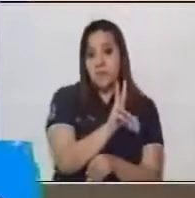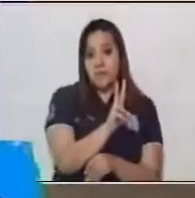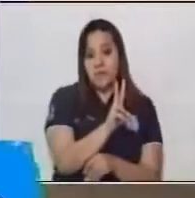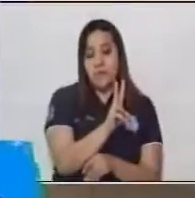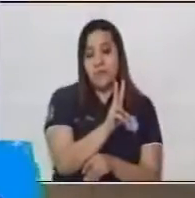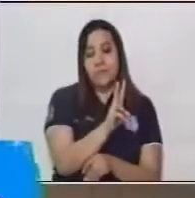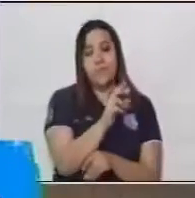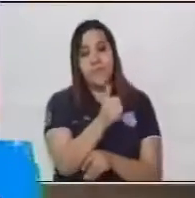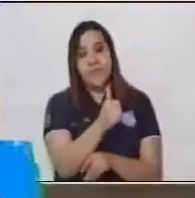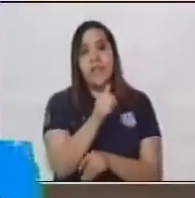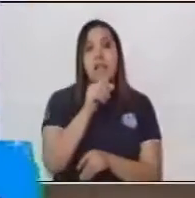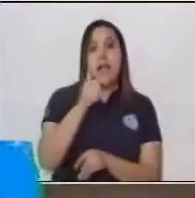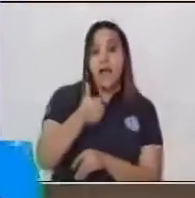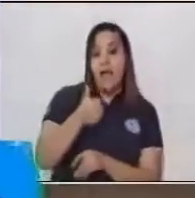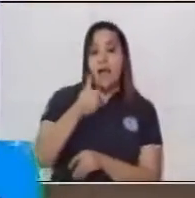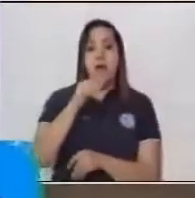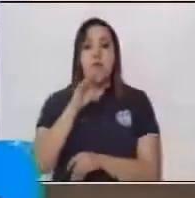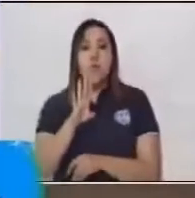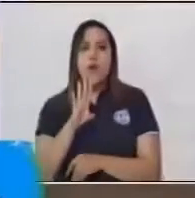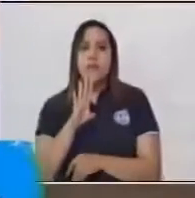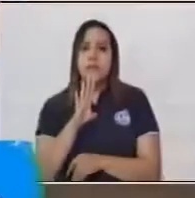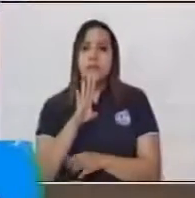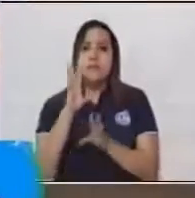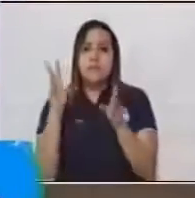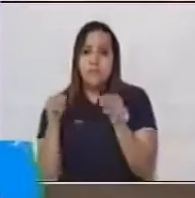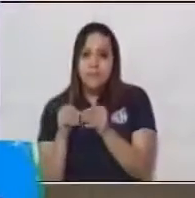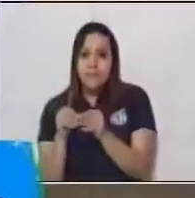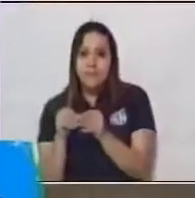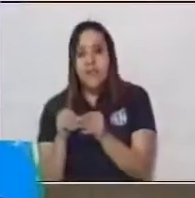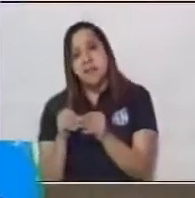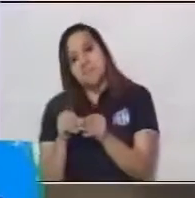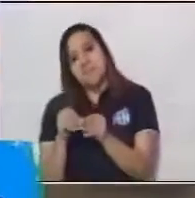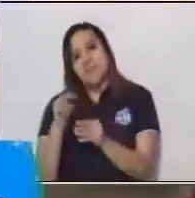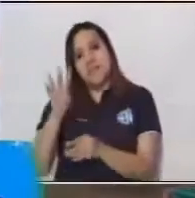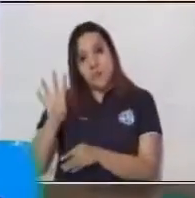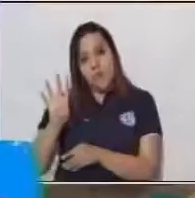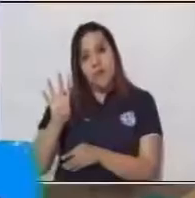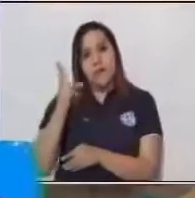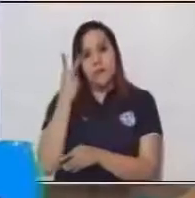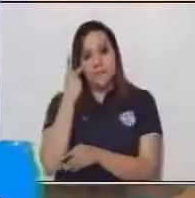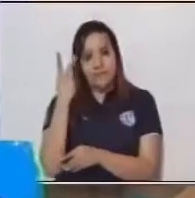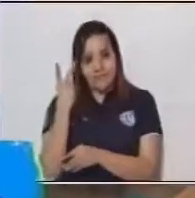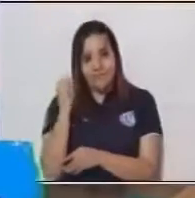Y el elemento 4 es el número 4 también.